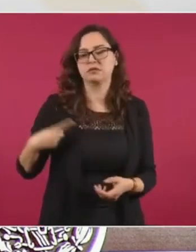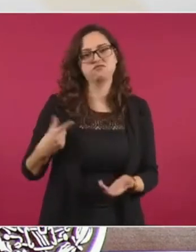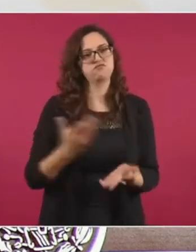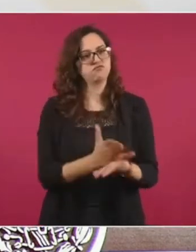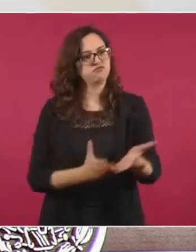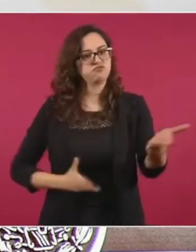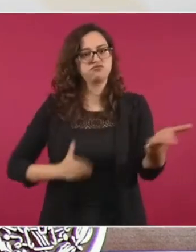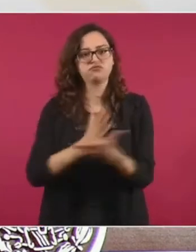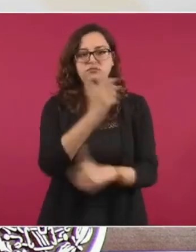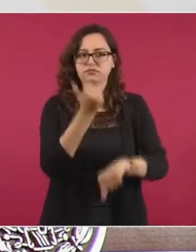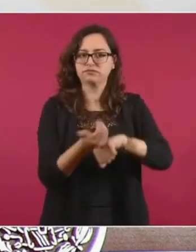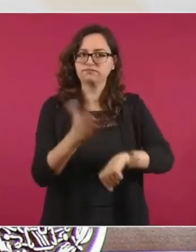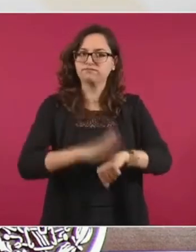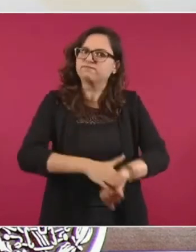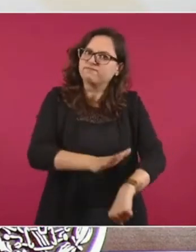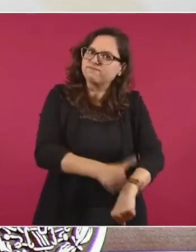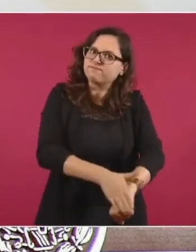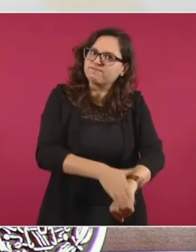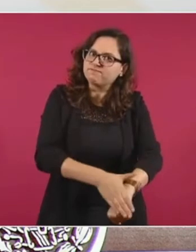administración.